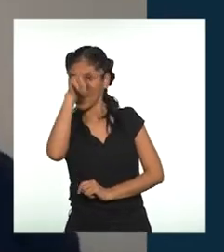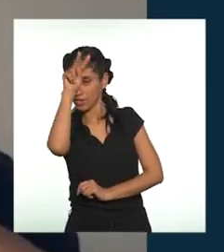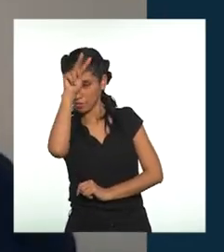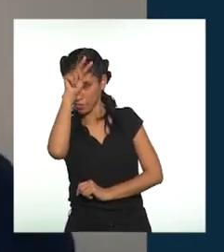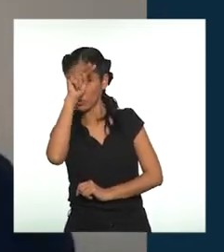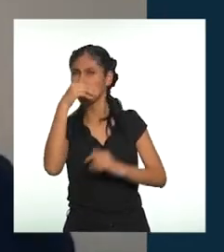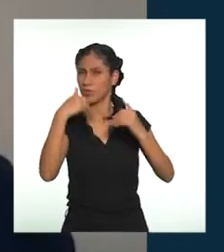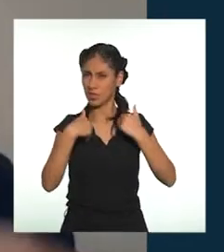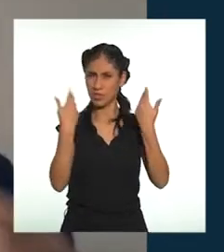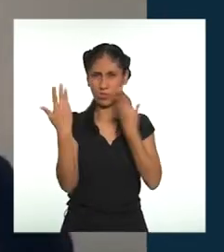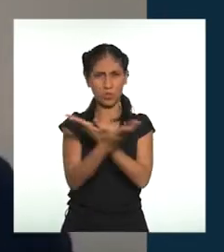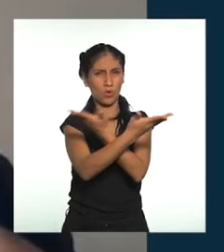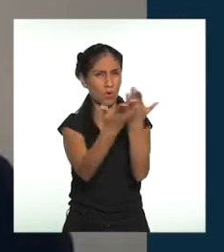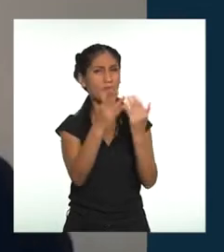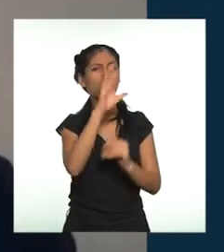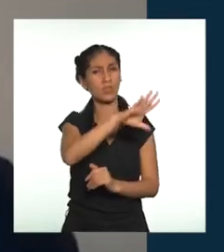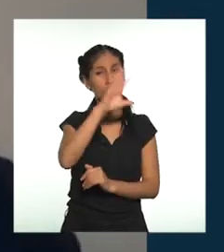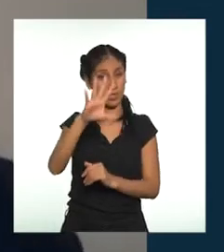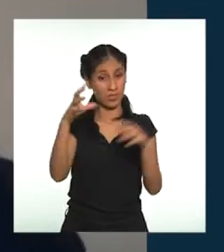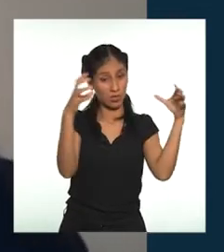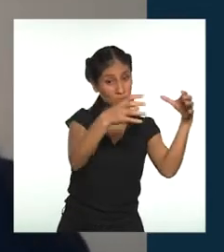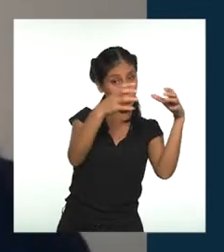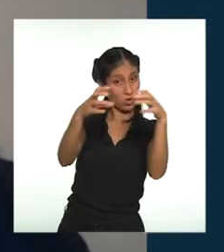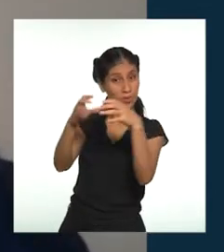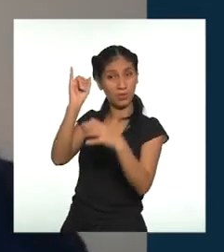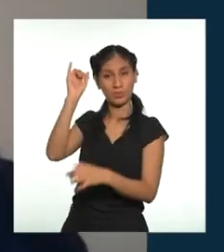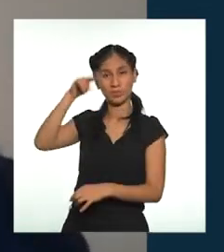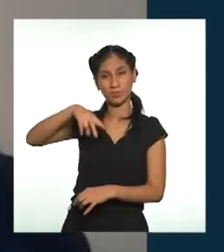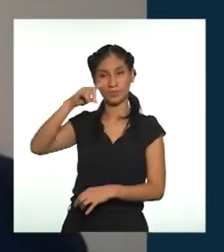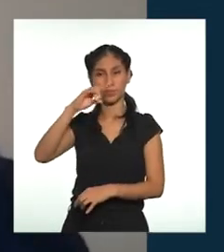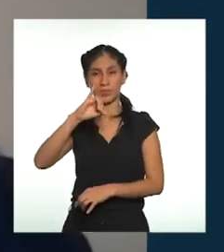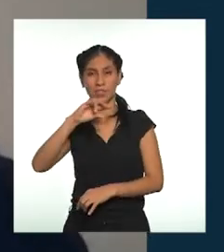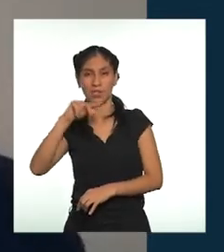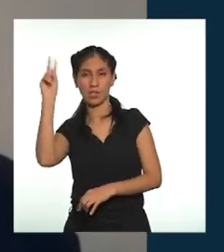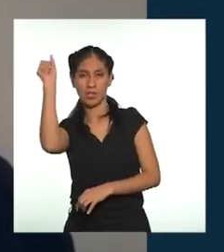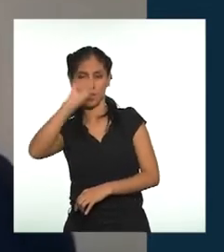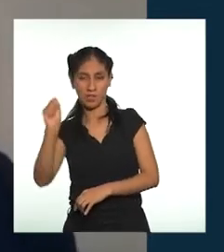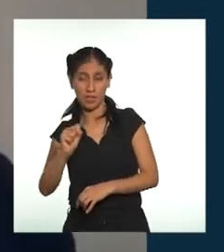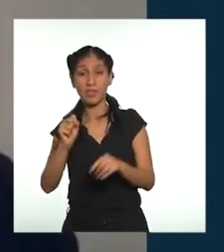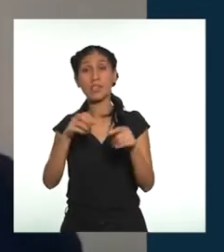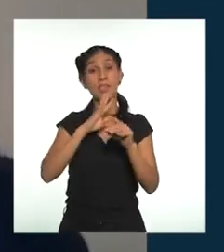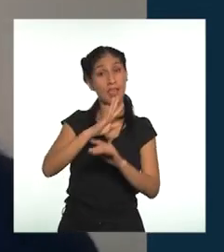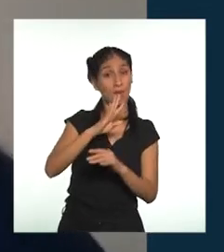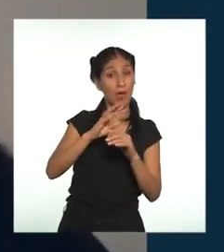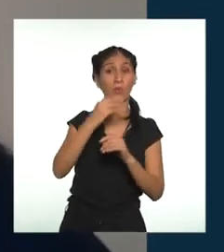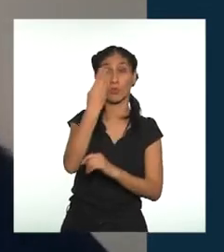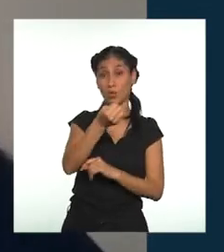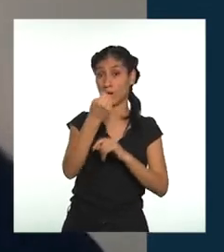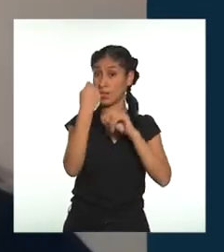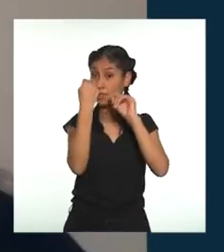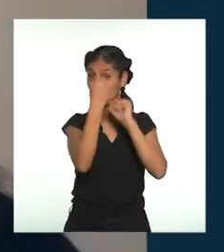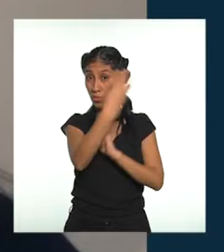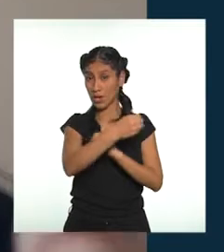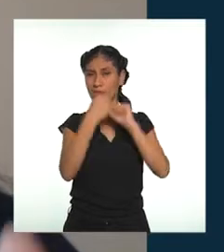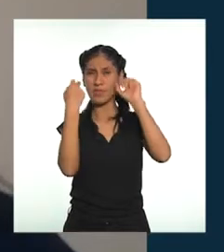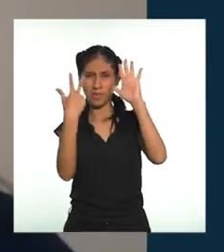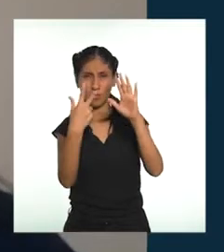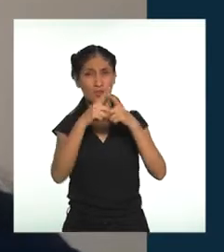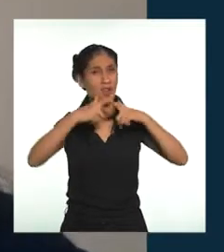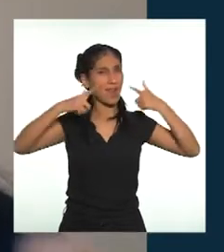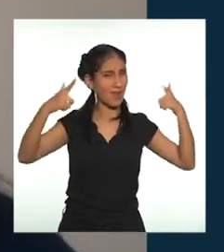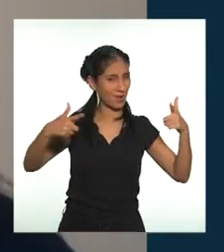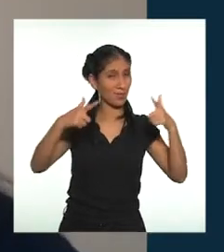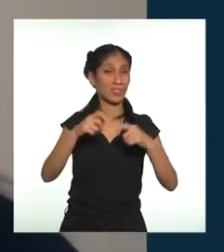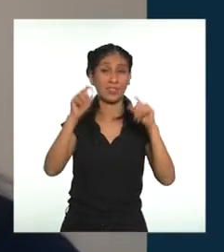Perú existimos 55 pueblos indígenas y hablamos 48 lenguas originarias. En estos